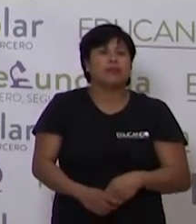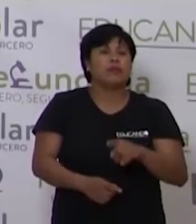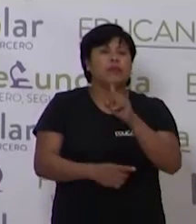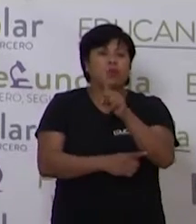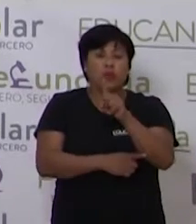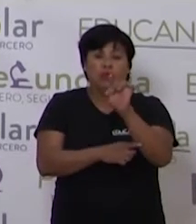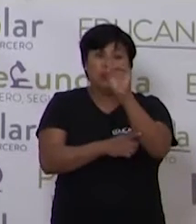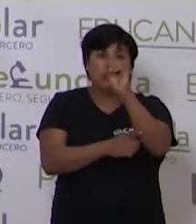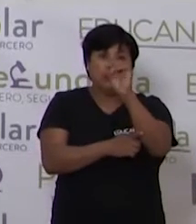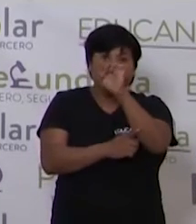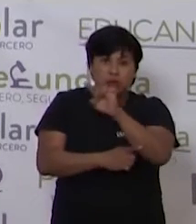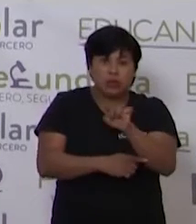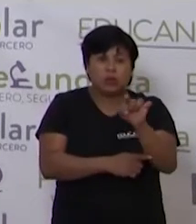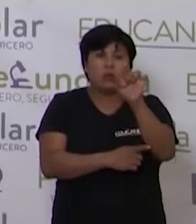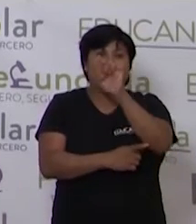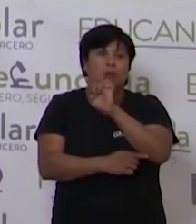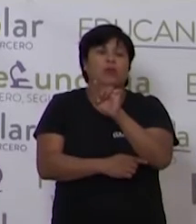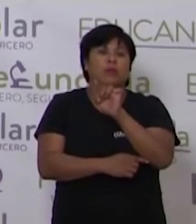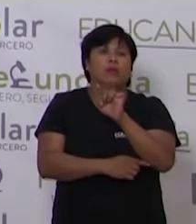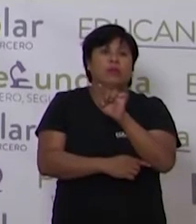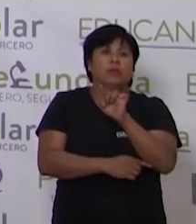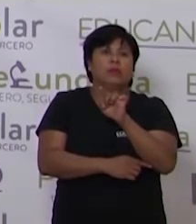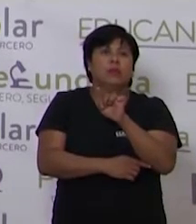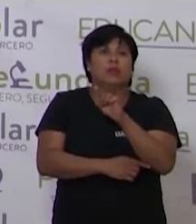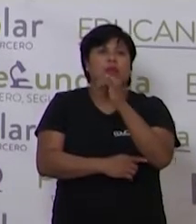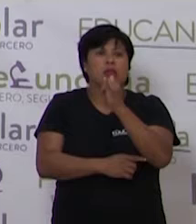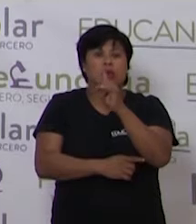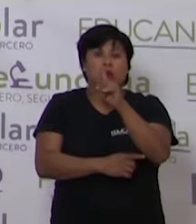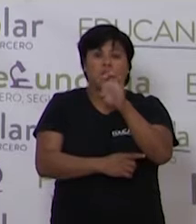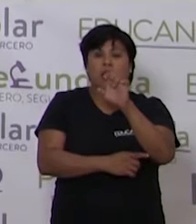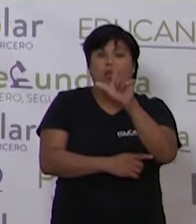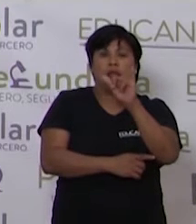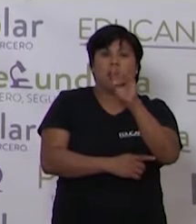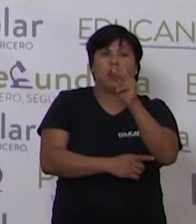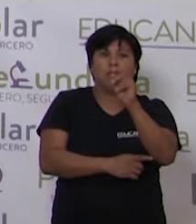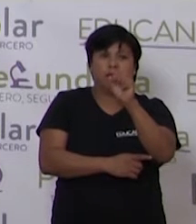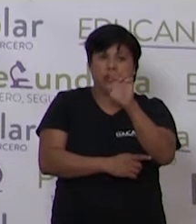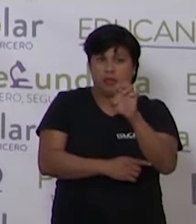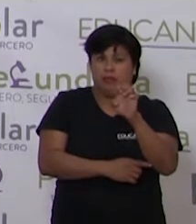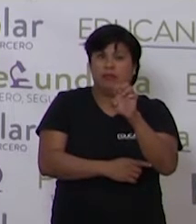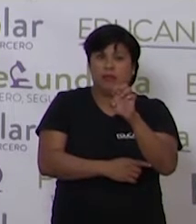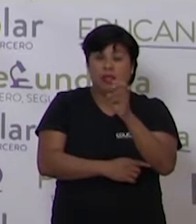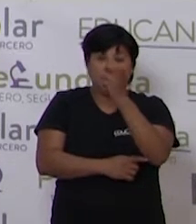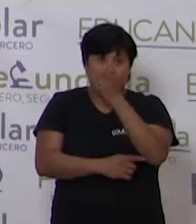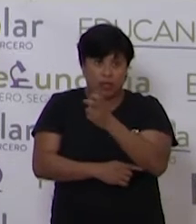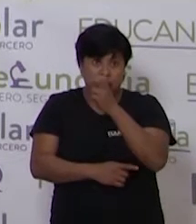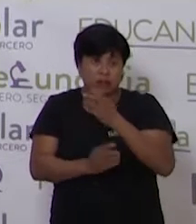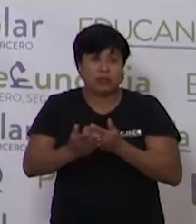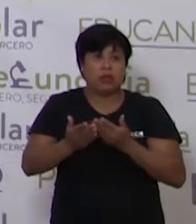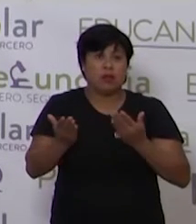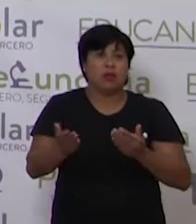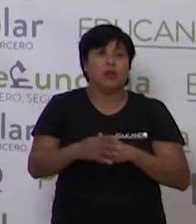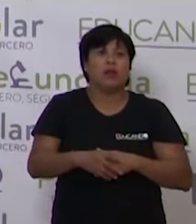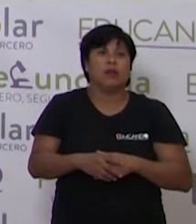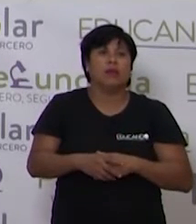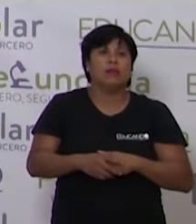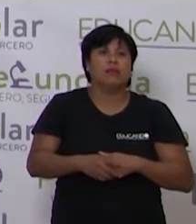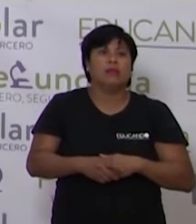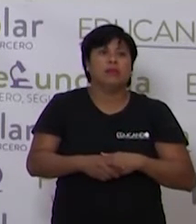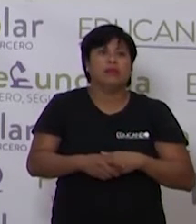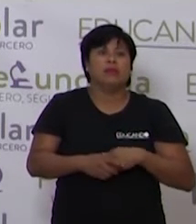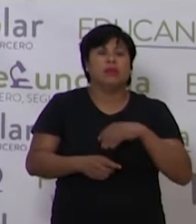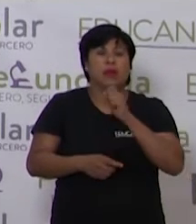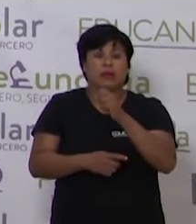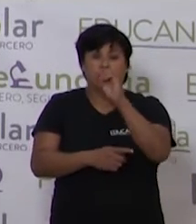un círculo y una elipse. En este caso,